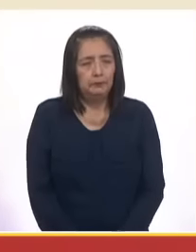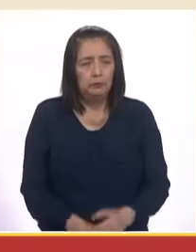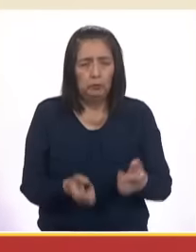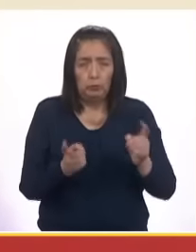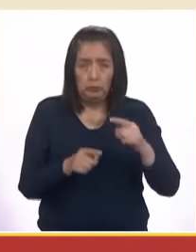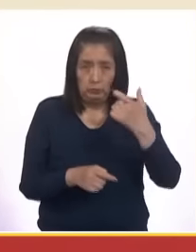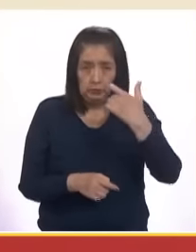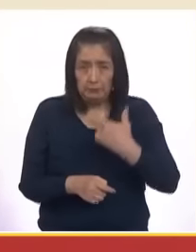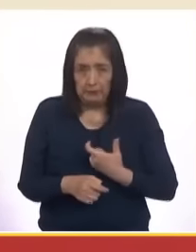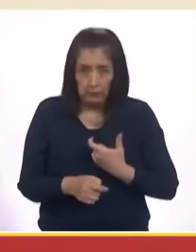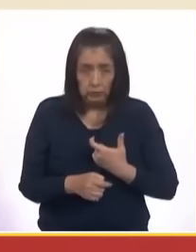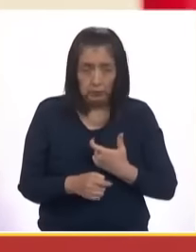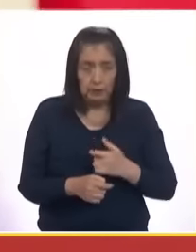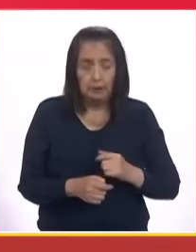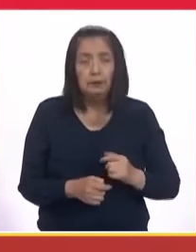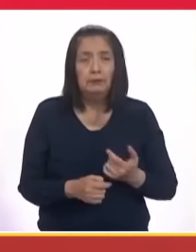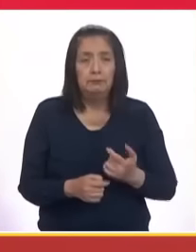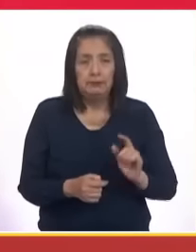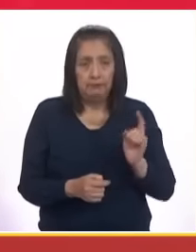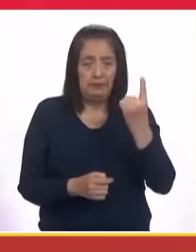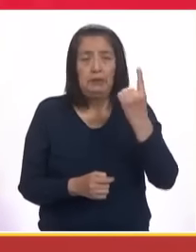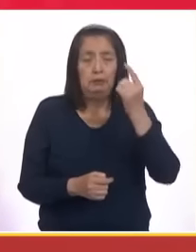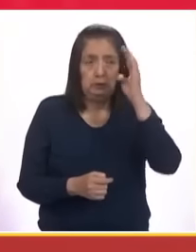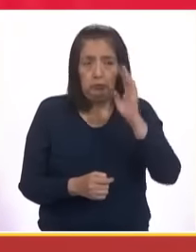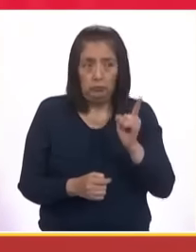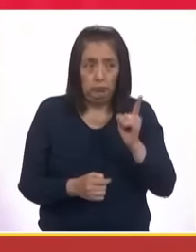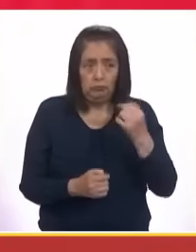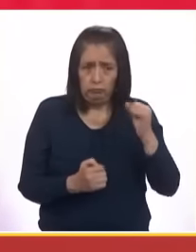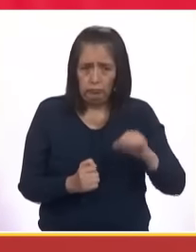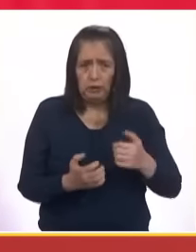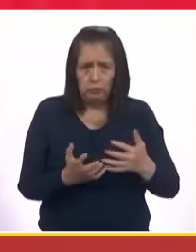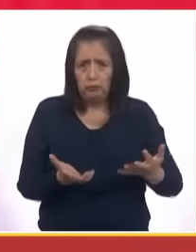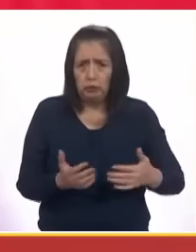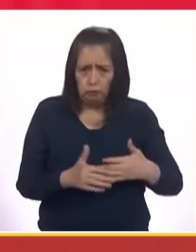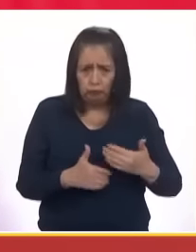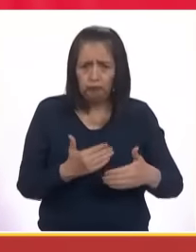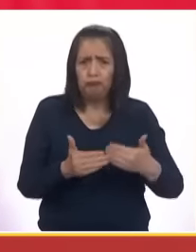Cuando uno pone a Dios por delante, las cosas fluyen.